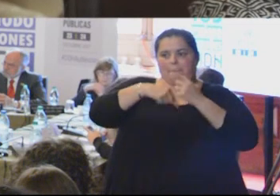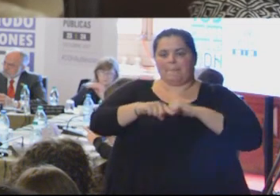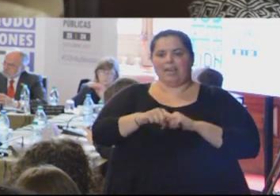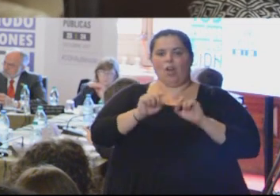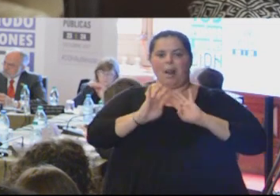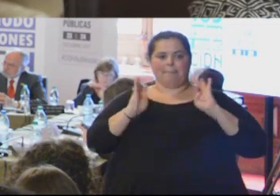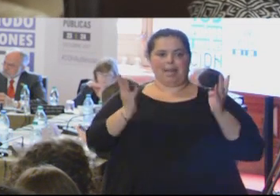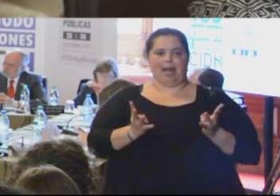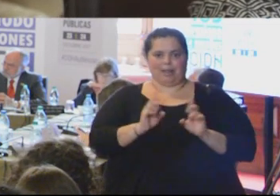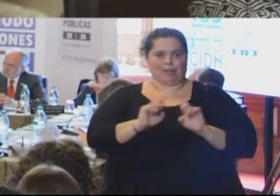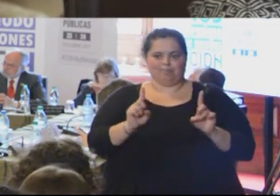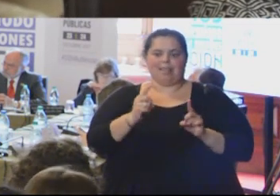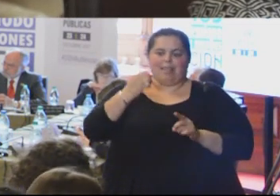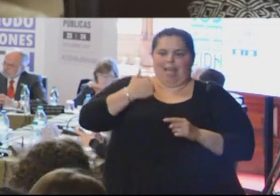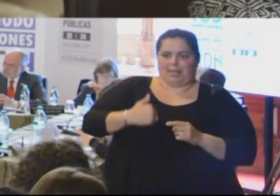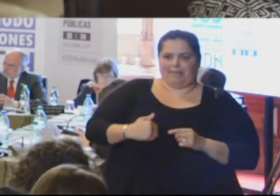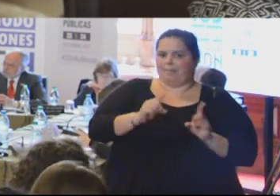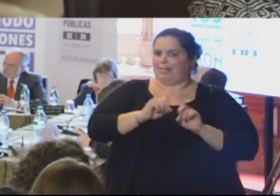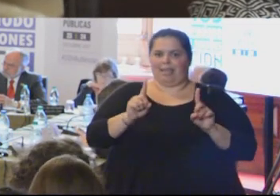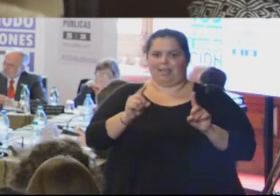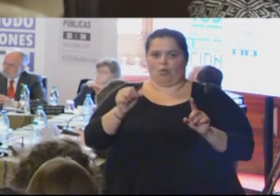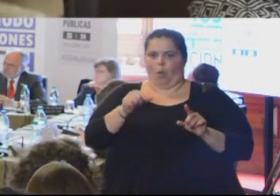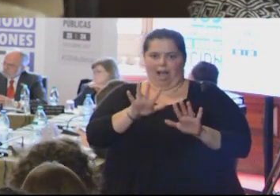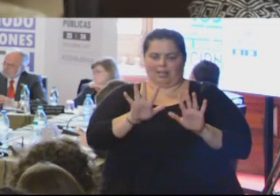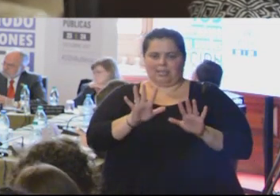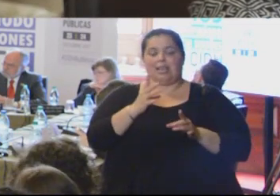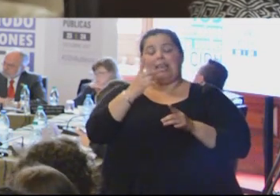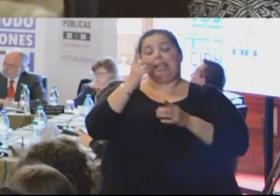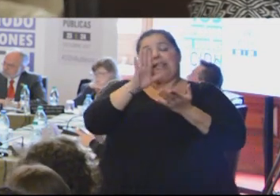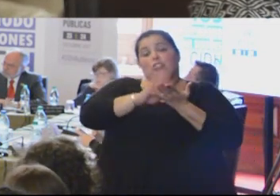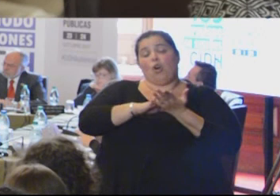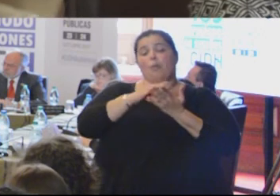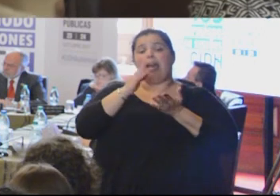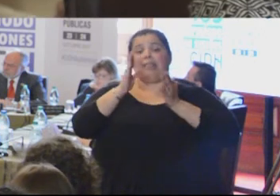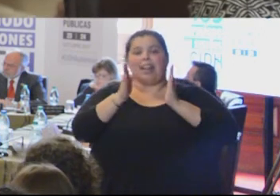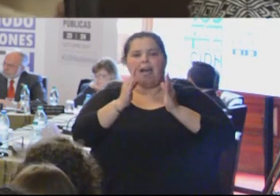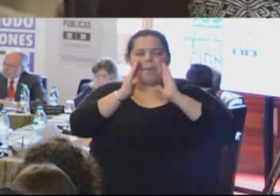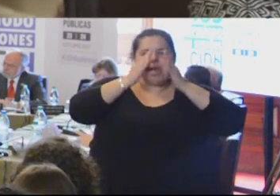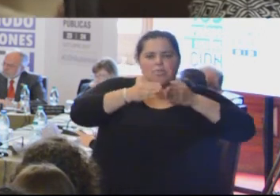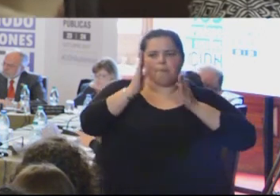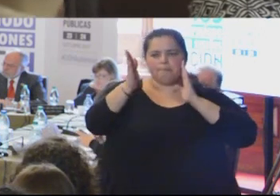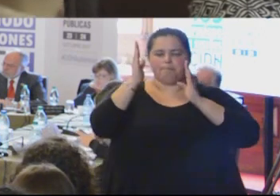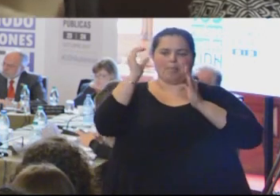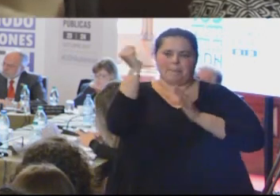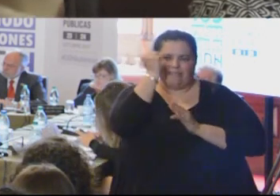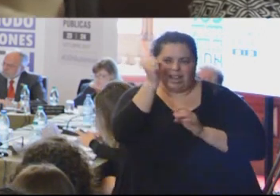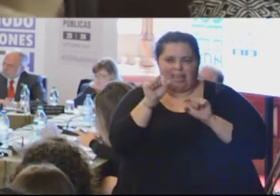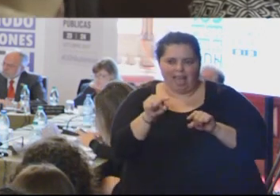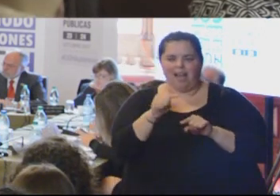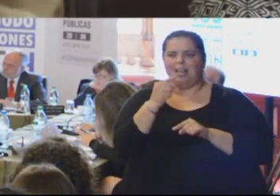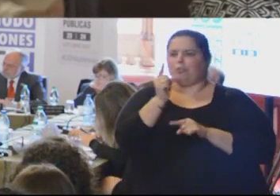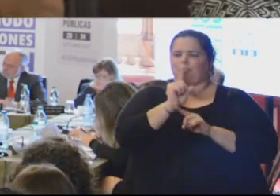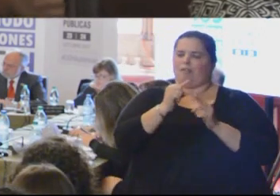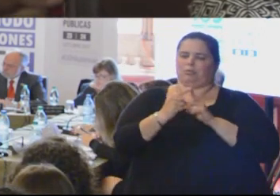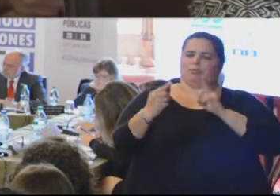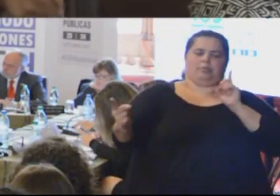ocurrido finalmente frente al tratamiento privilegiado agentes estatales no nos vamos a extender porque quiero darle la palabra